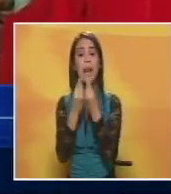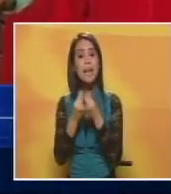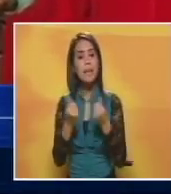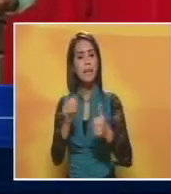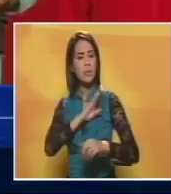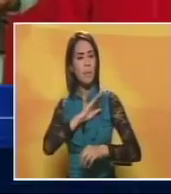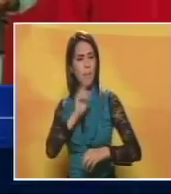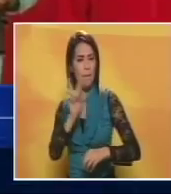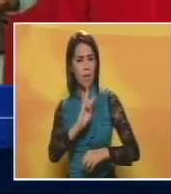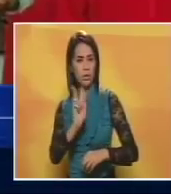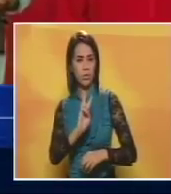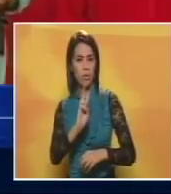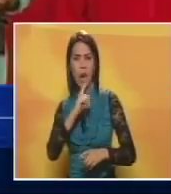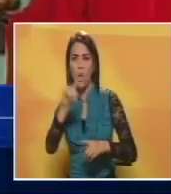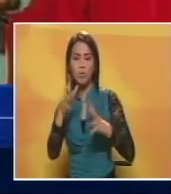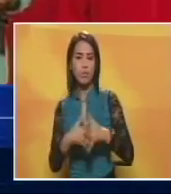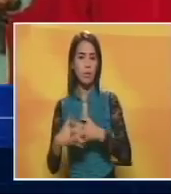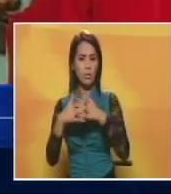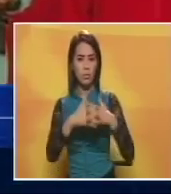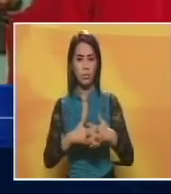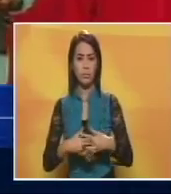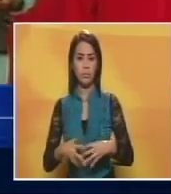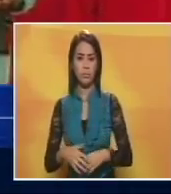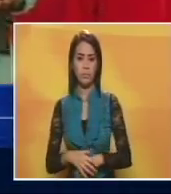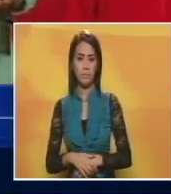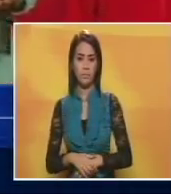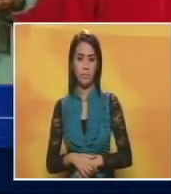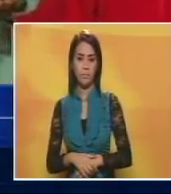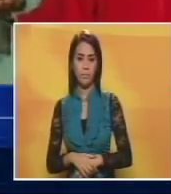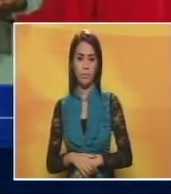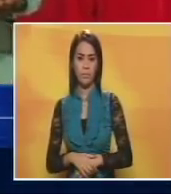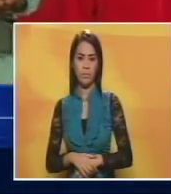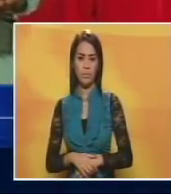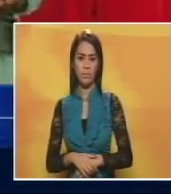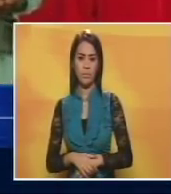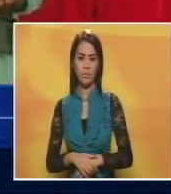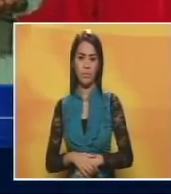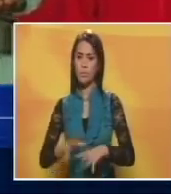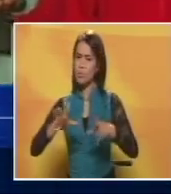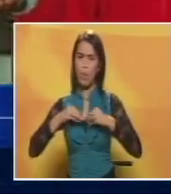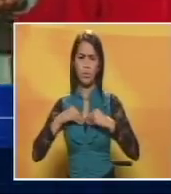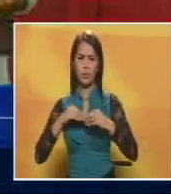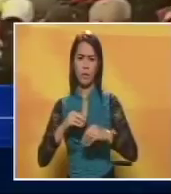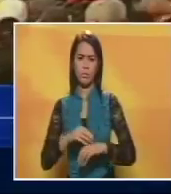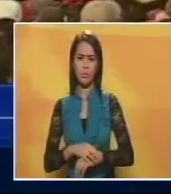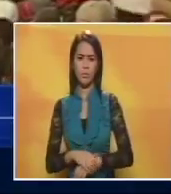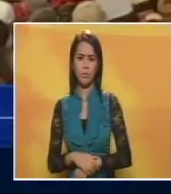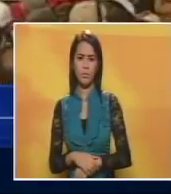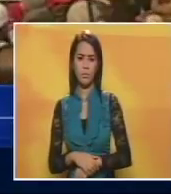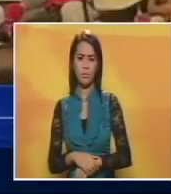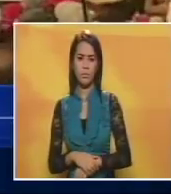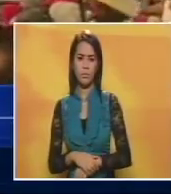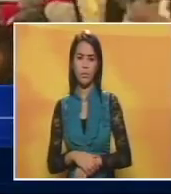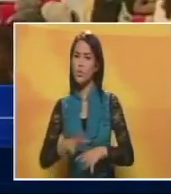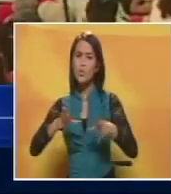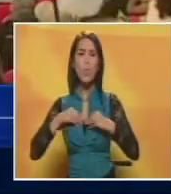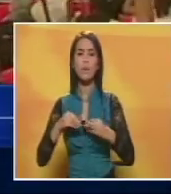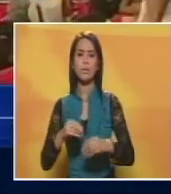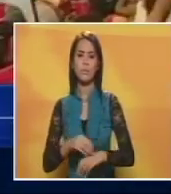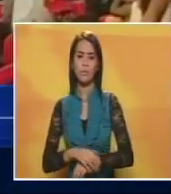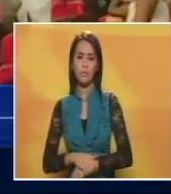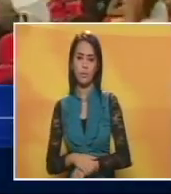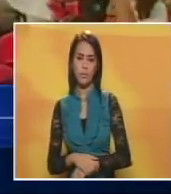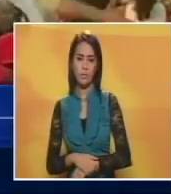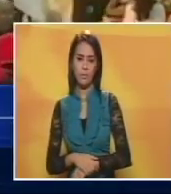riquezas de Venezuela a los gringos. Me niego 1000 veces.